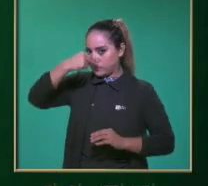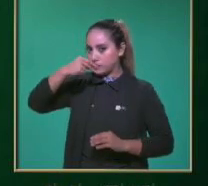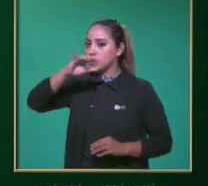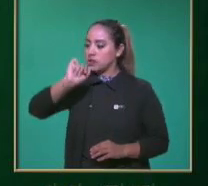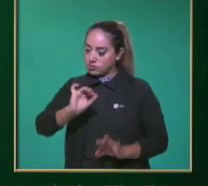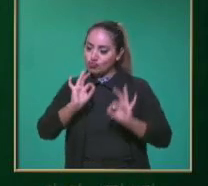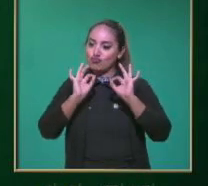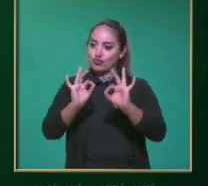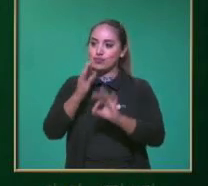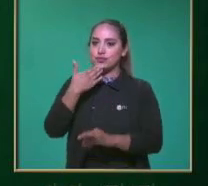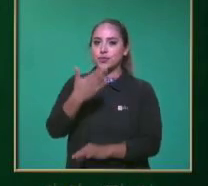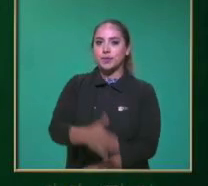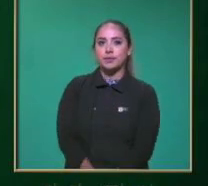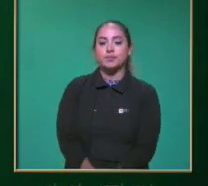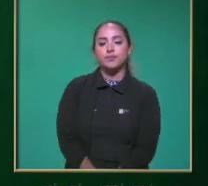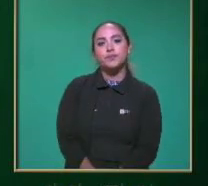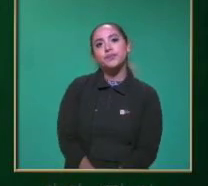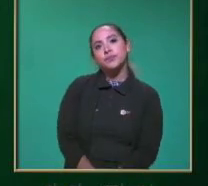correcta.